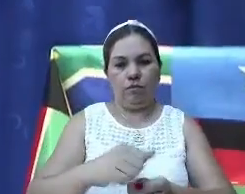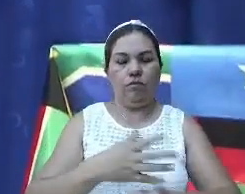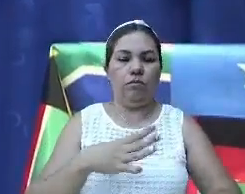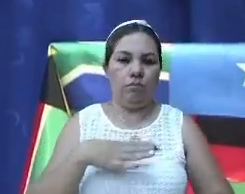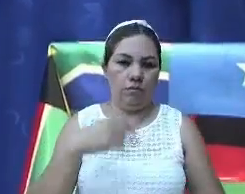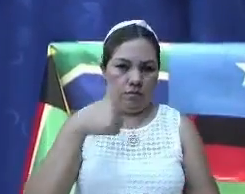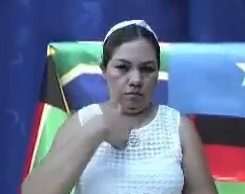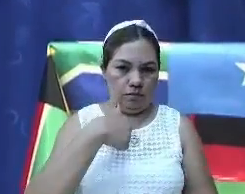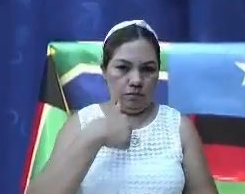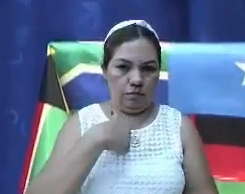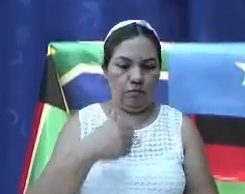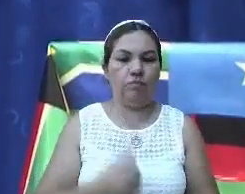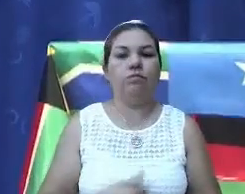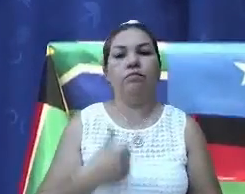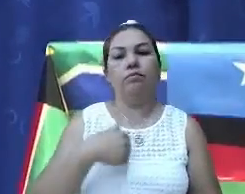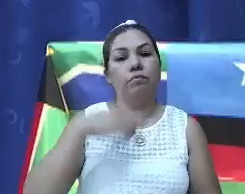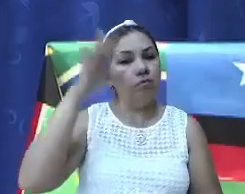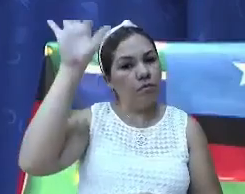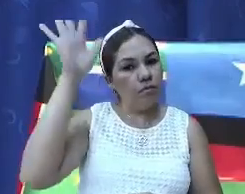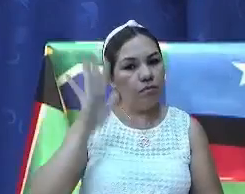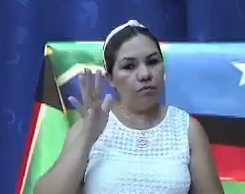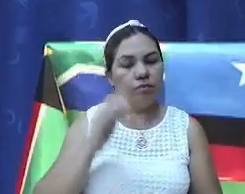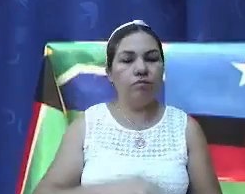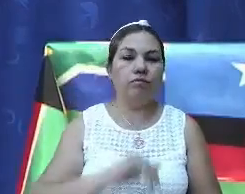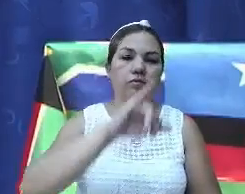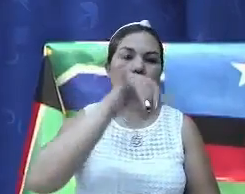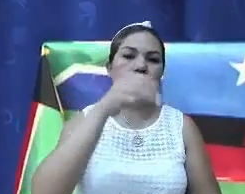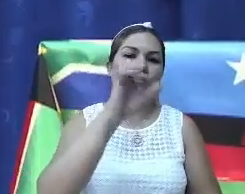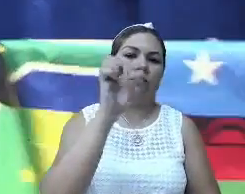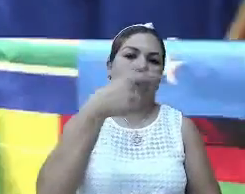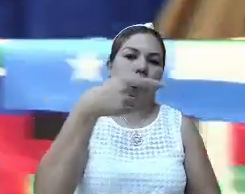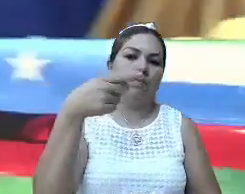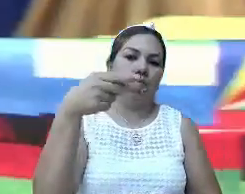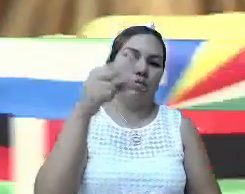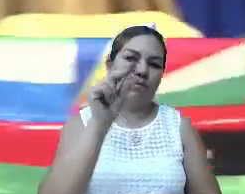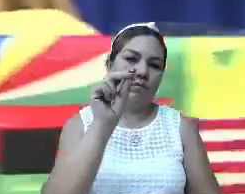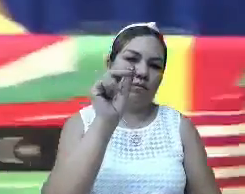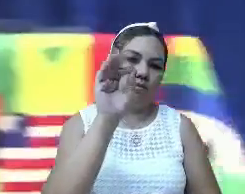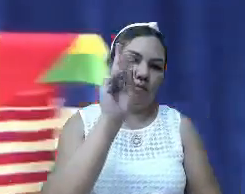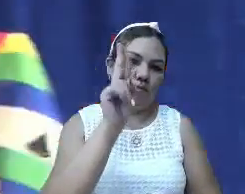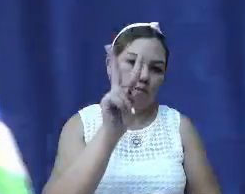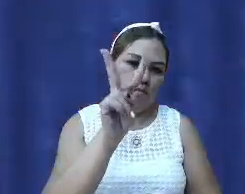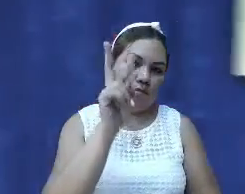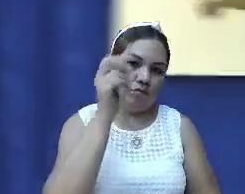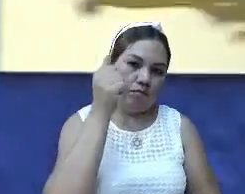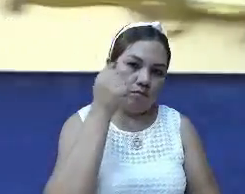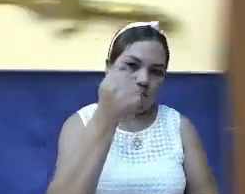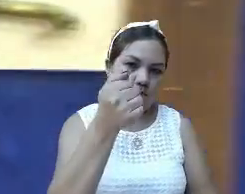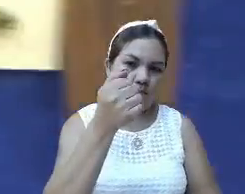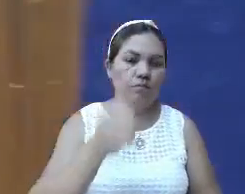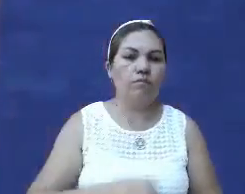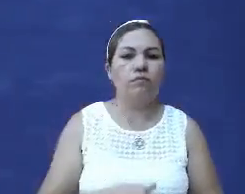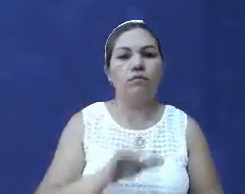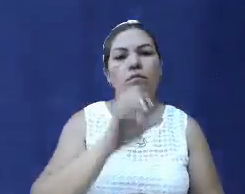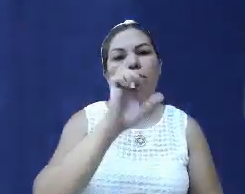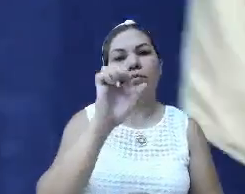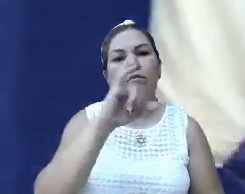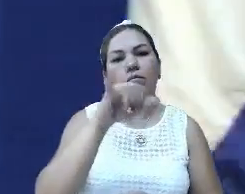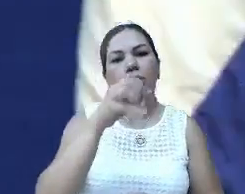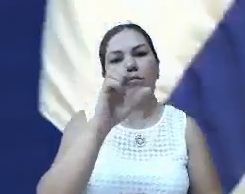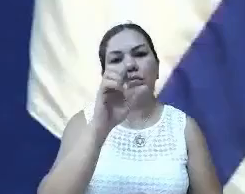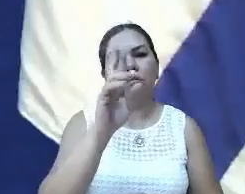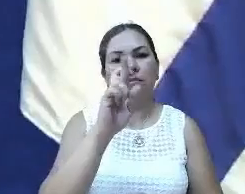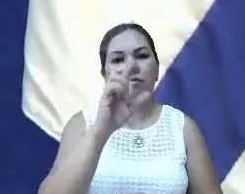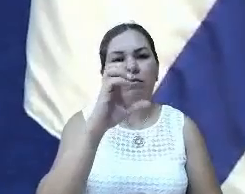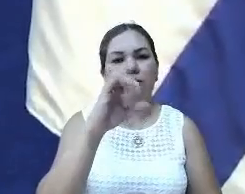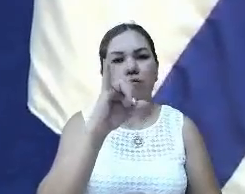es Jehová de los ejércitos. Y cuando hablamos de Jehová de los ejércitos, estamos hablando del rey de la guerra,